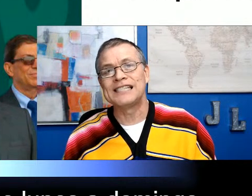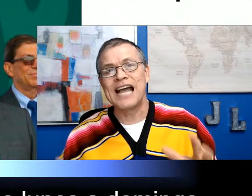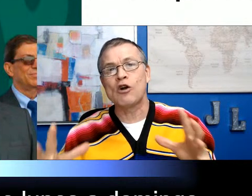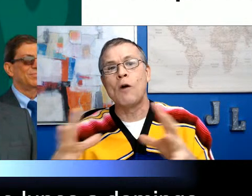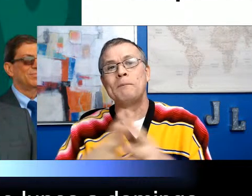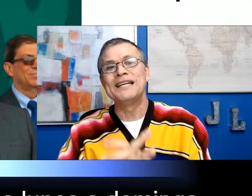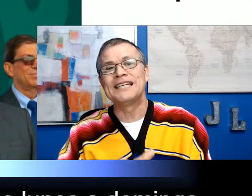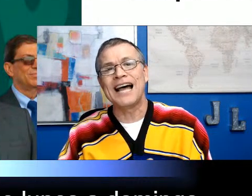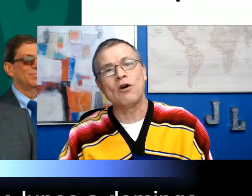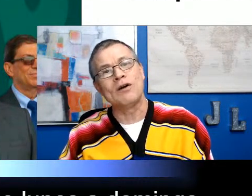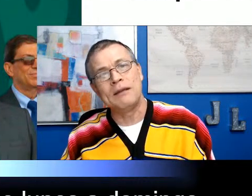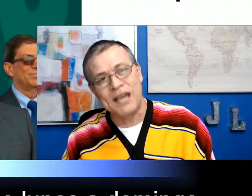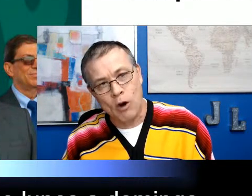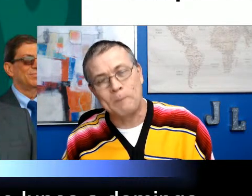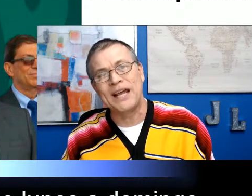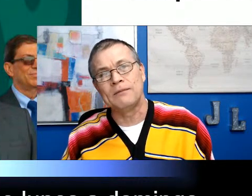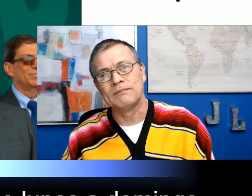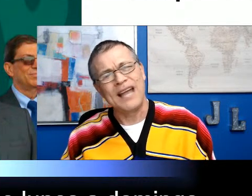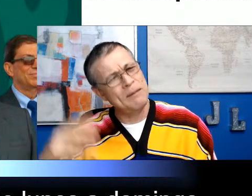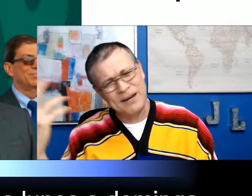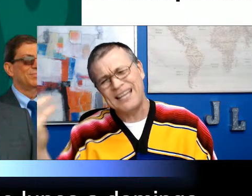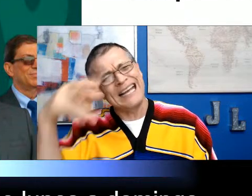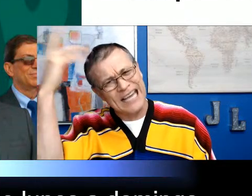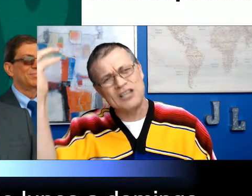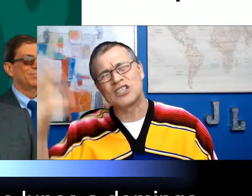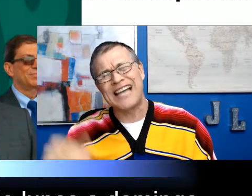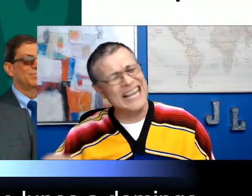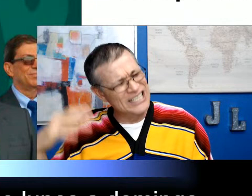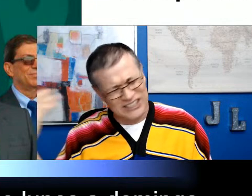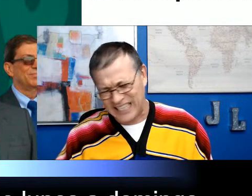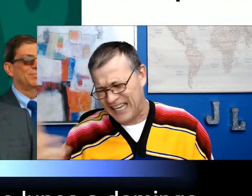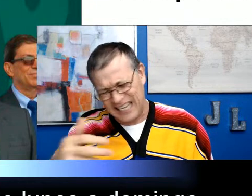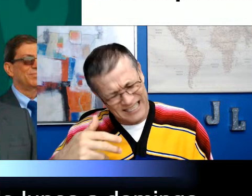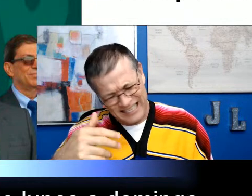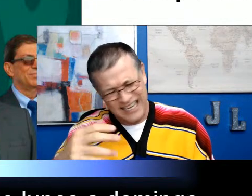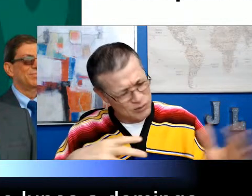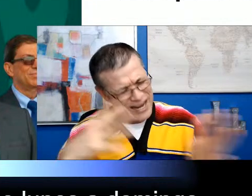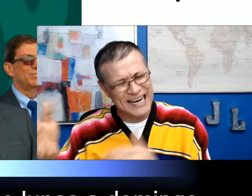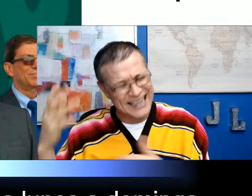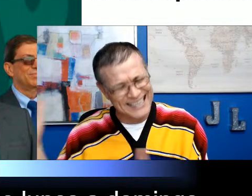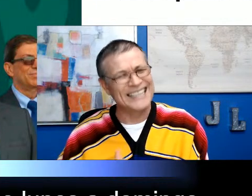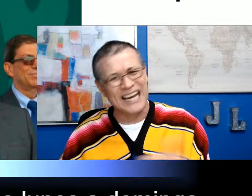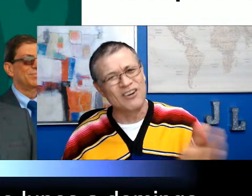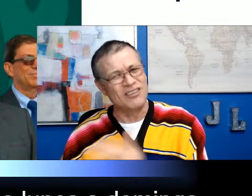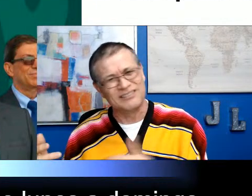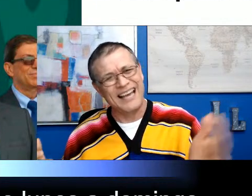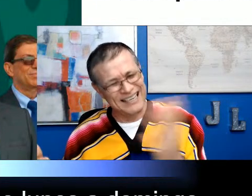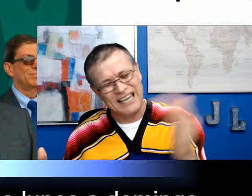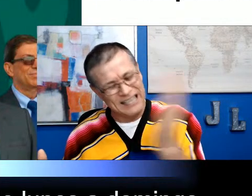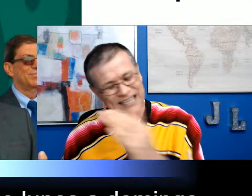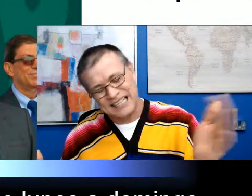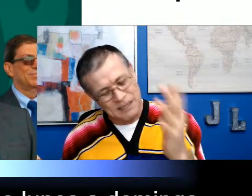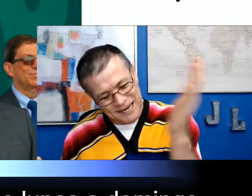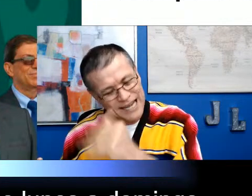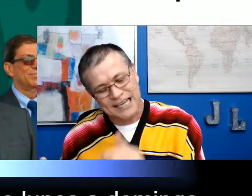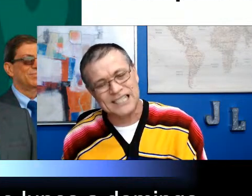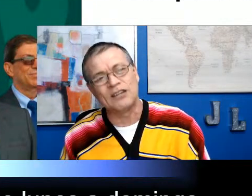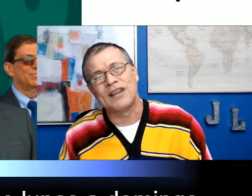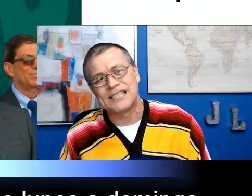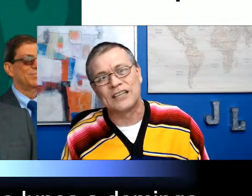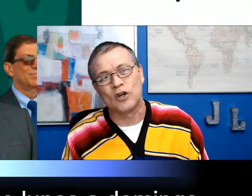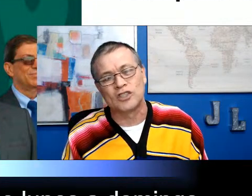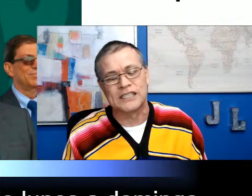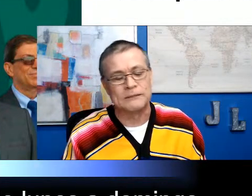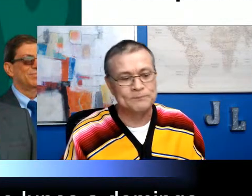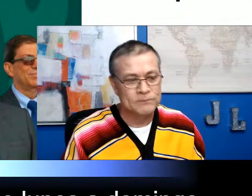Católica hacía complicidad con el viejo PRI. El PRI de aquellos años, que es una cadenita, ¿no? Que se viene arrastrando